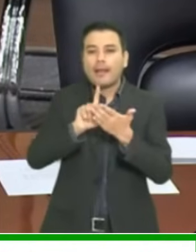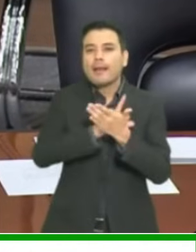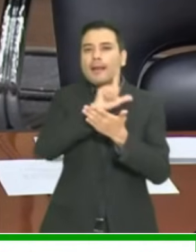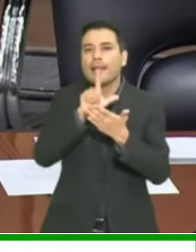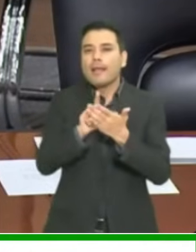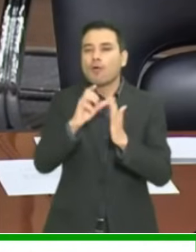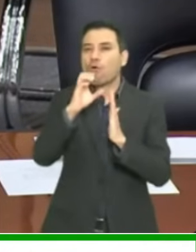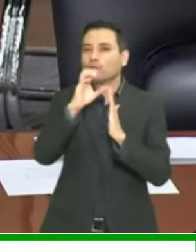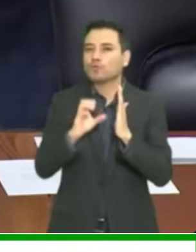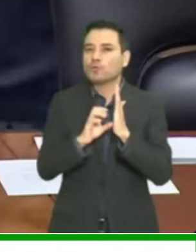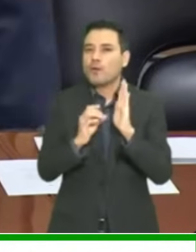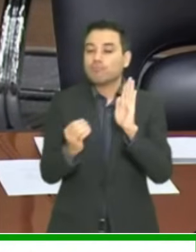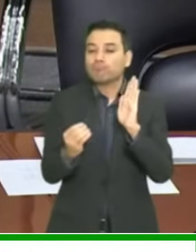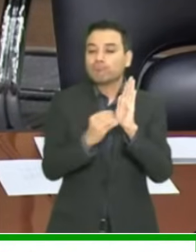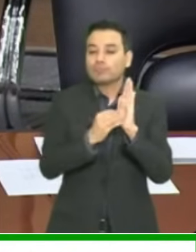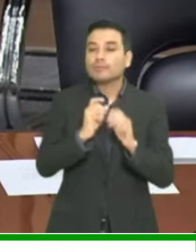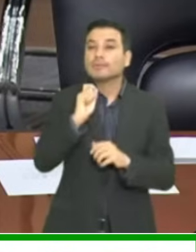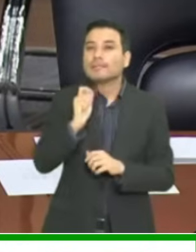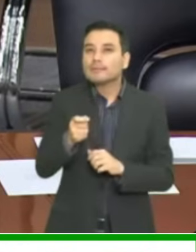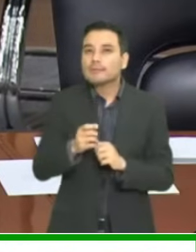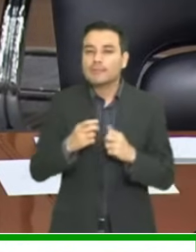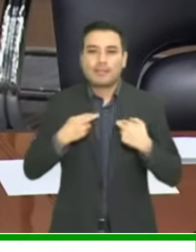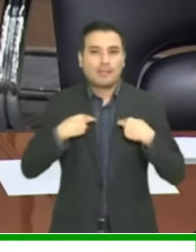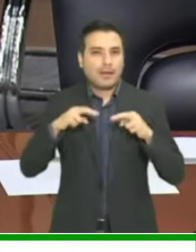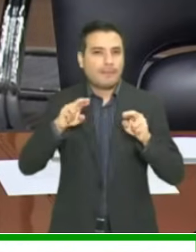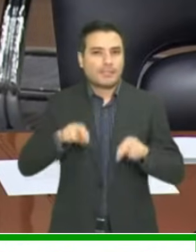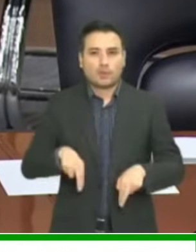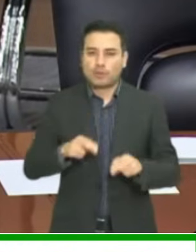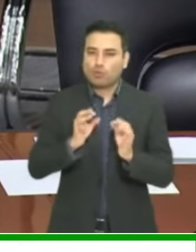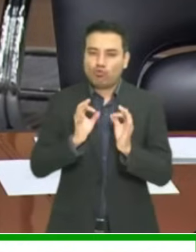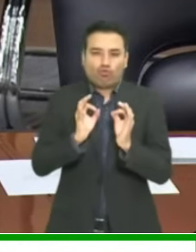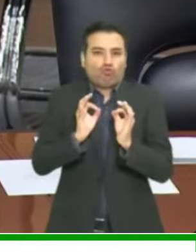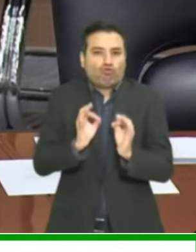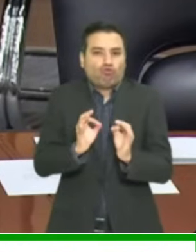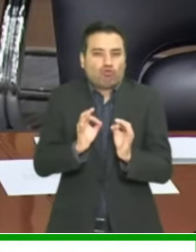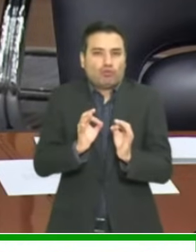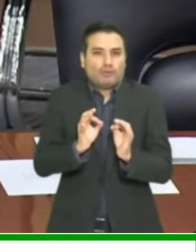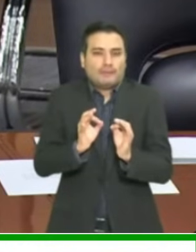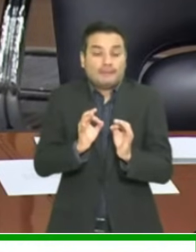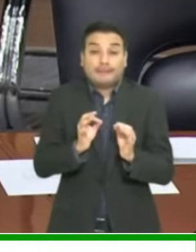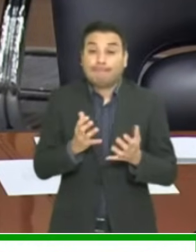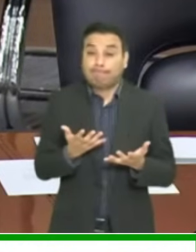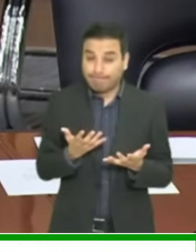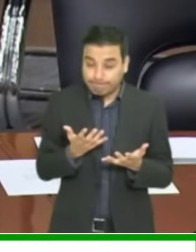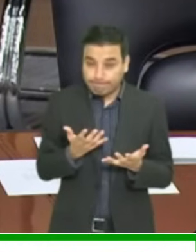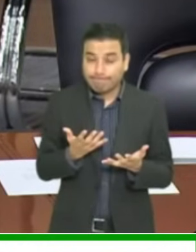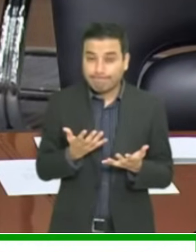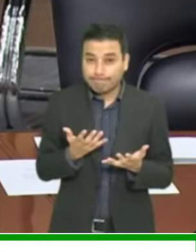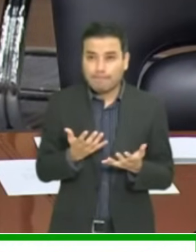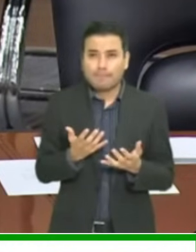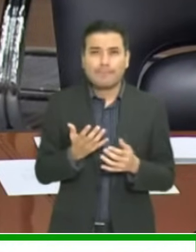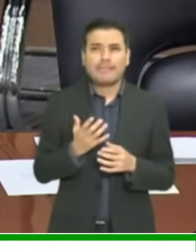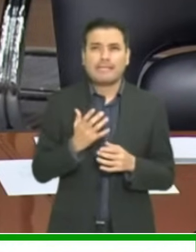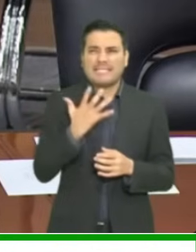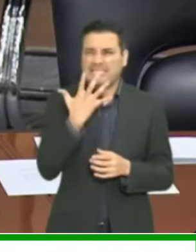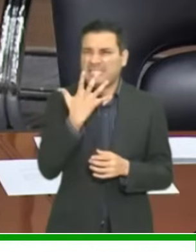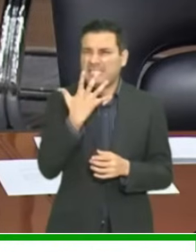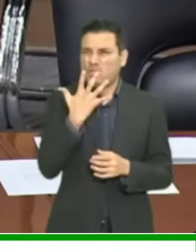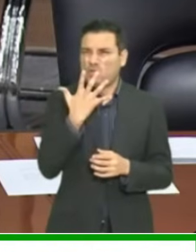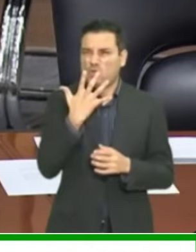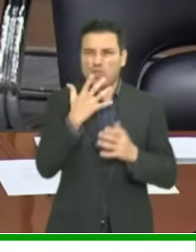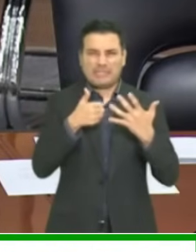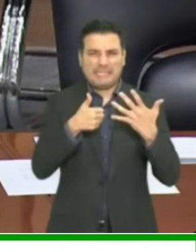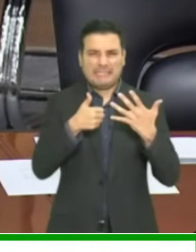nuestra Constitución, la representación pura. Lamentablemente, las mayorías que se han equiparado en los últimos 5,